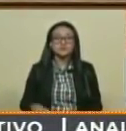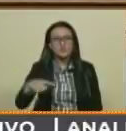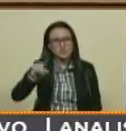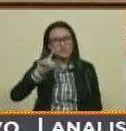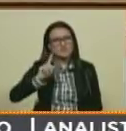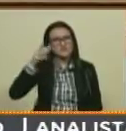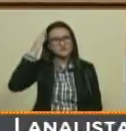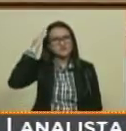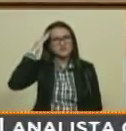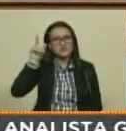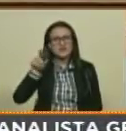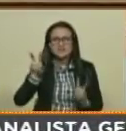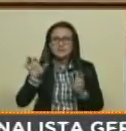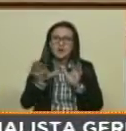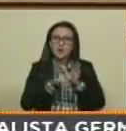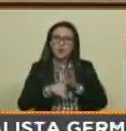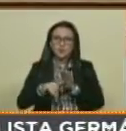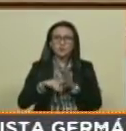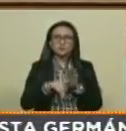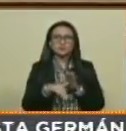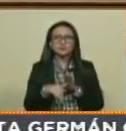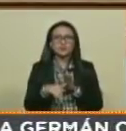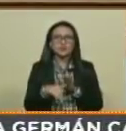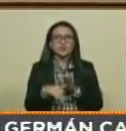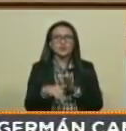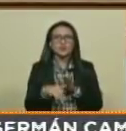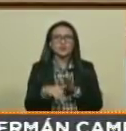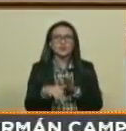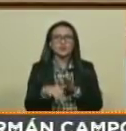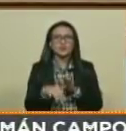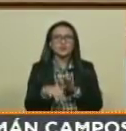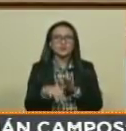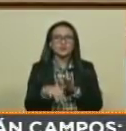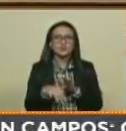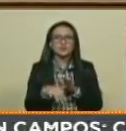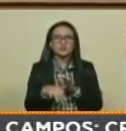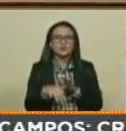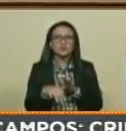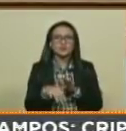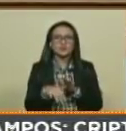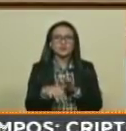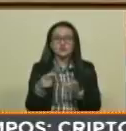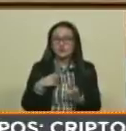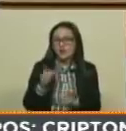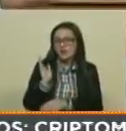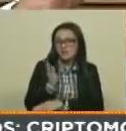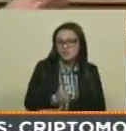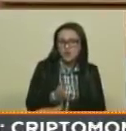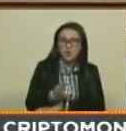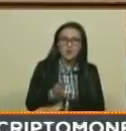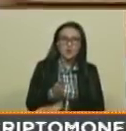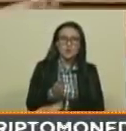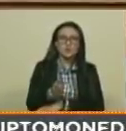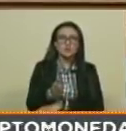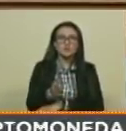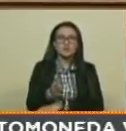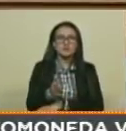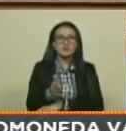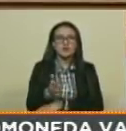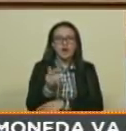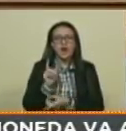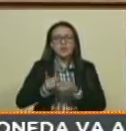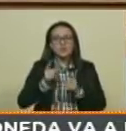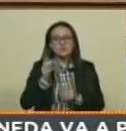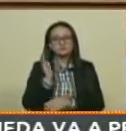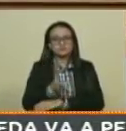Sobre estos casos de corrupción, nosotros no es que solo vamos a la imputación, a la acusación, en su gran mayoría ya tiene